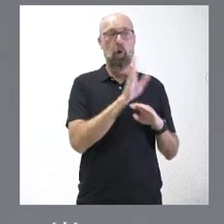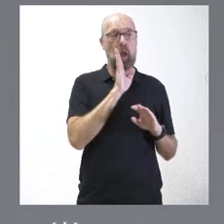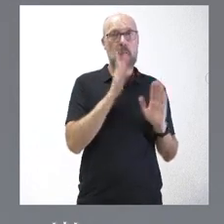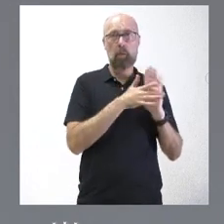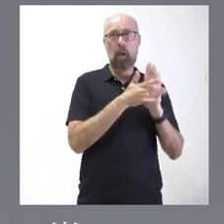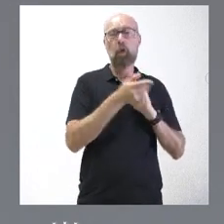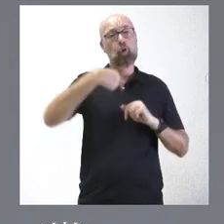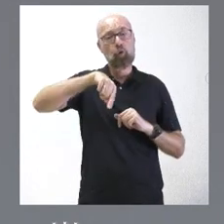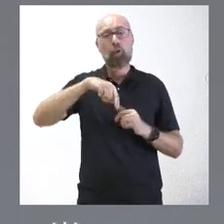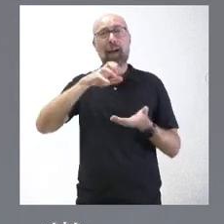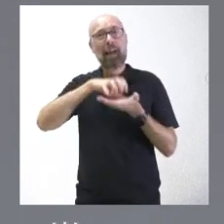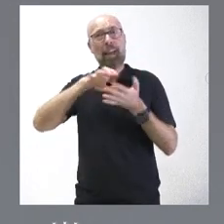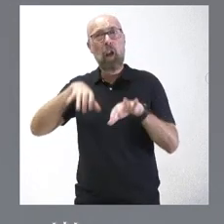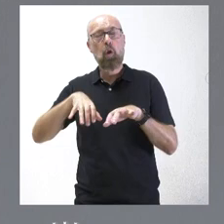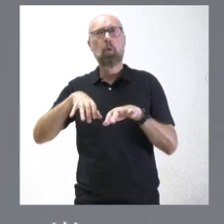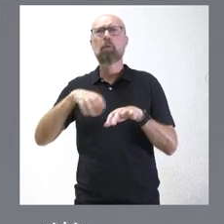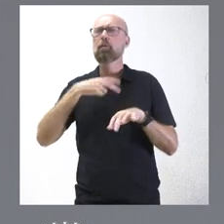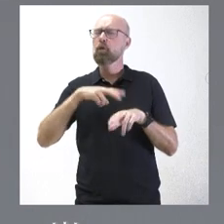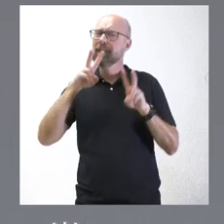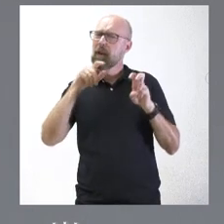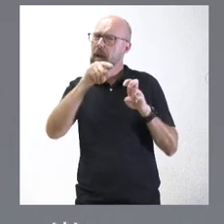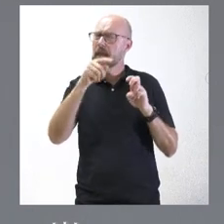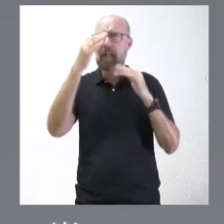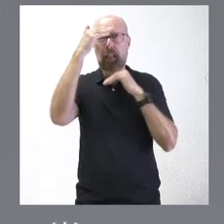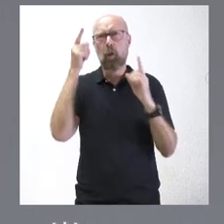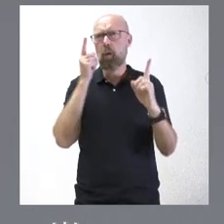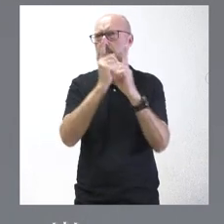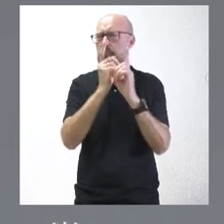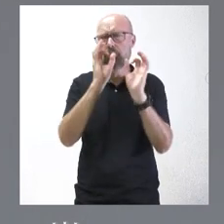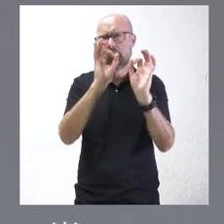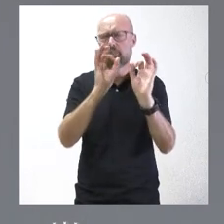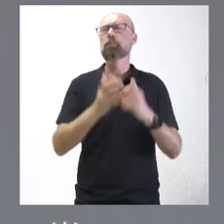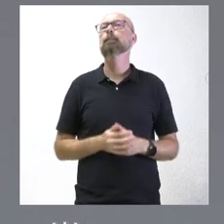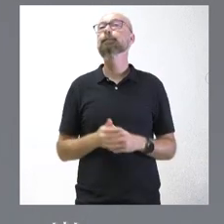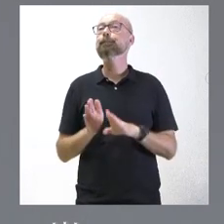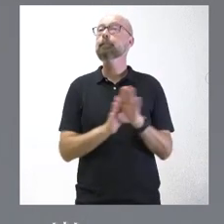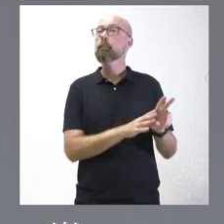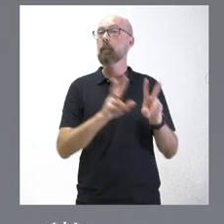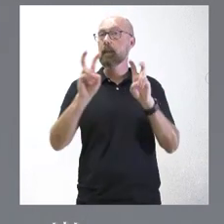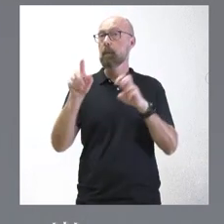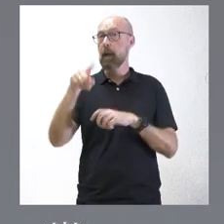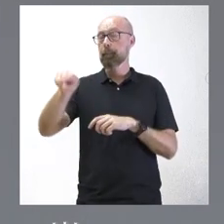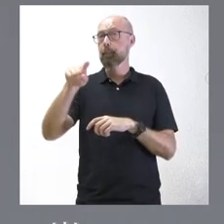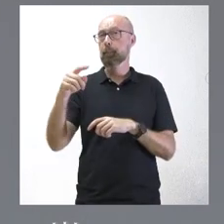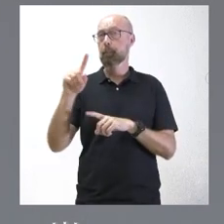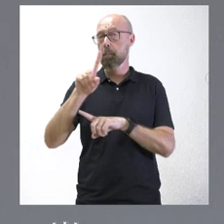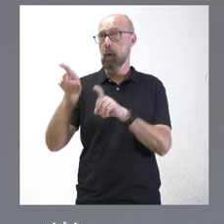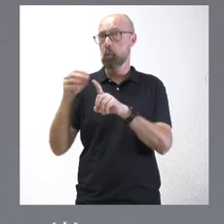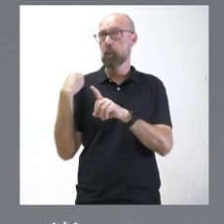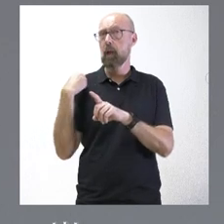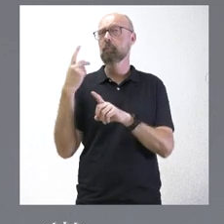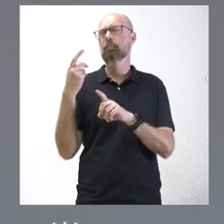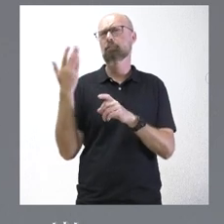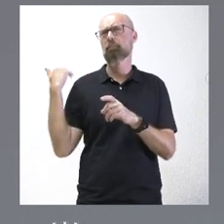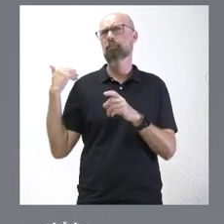Implicados En este sentido respecto a las preguntas pues hombre la pandemia